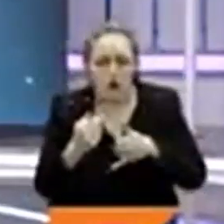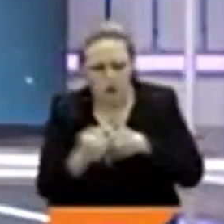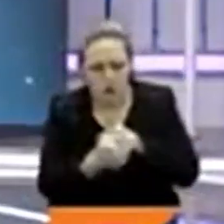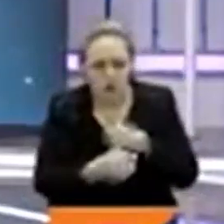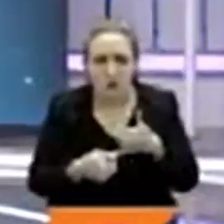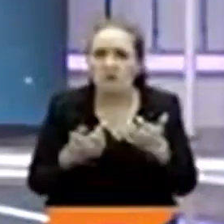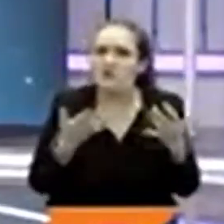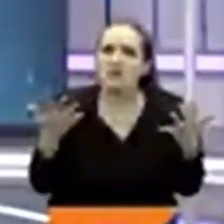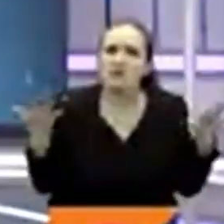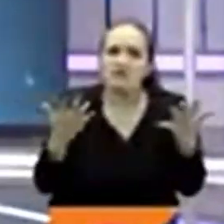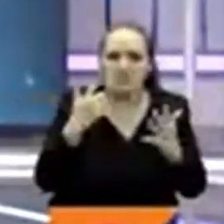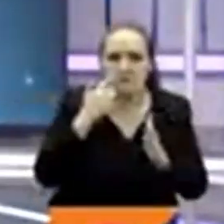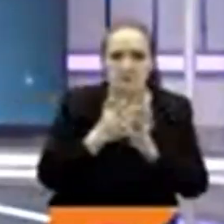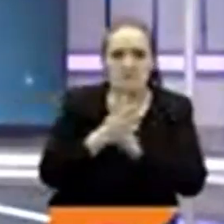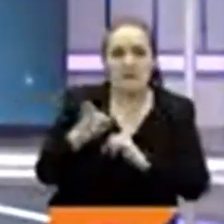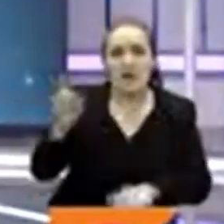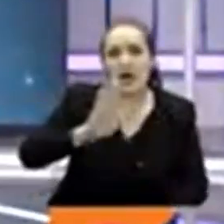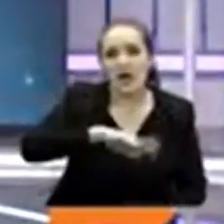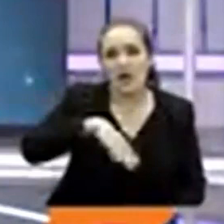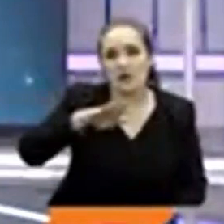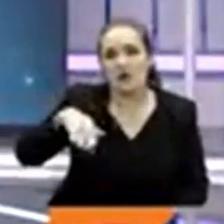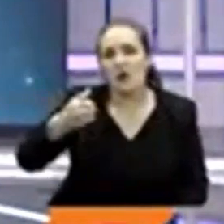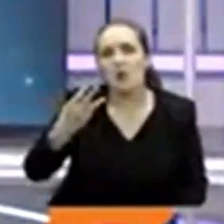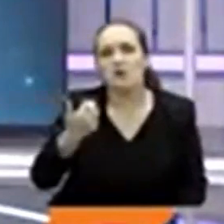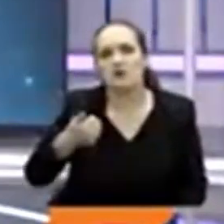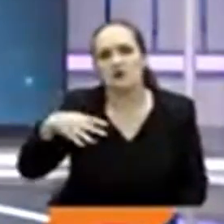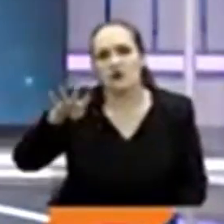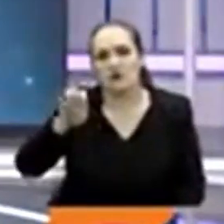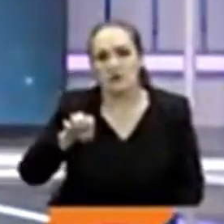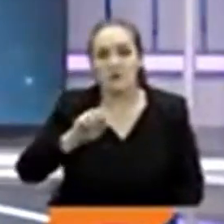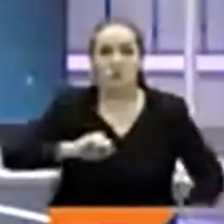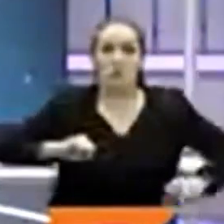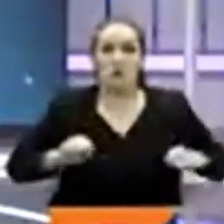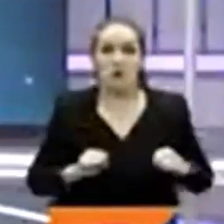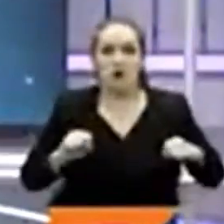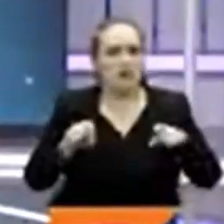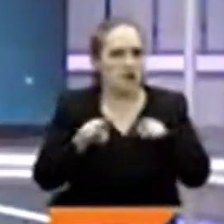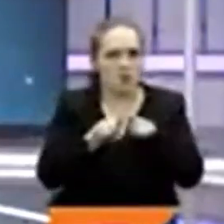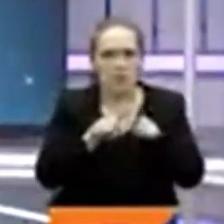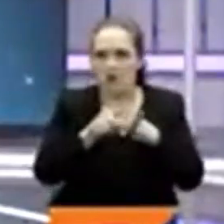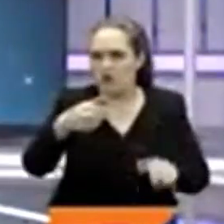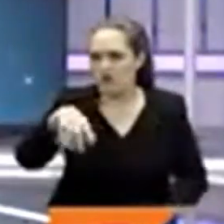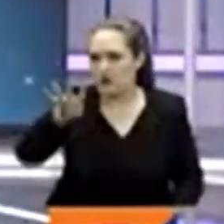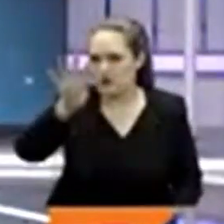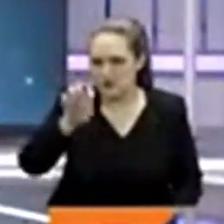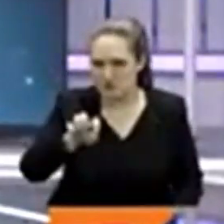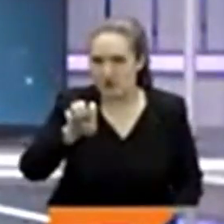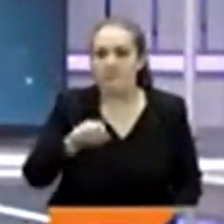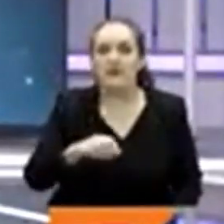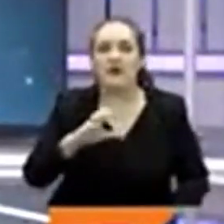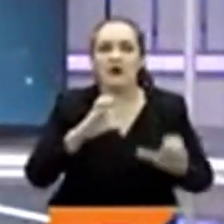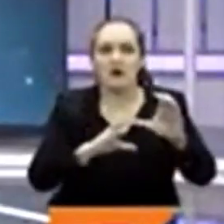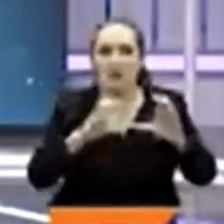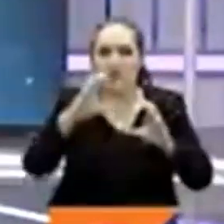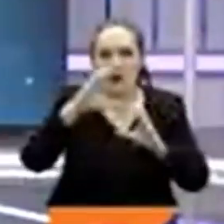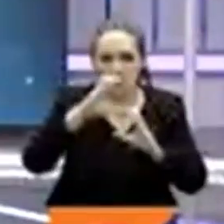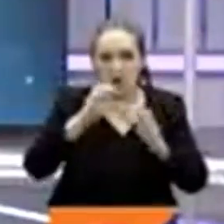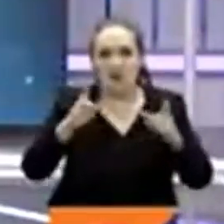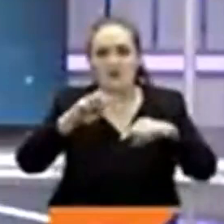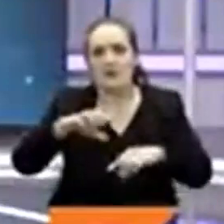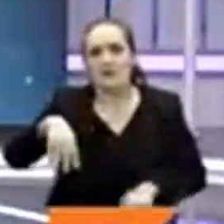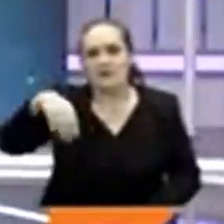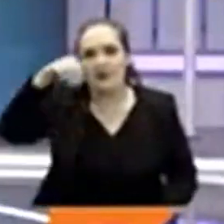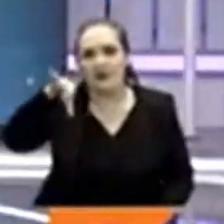casos reportados son Antioquia con 19 casos, Bogotá lo iguala con 19 casos y en Cauca y el departamento